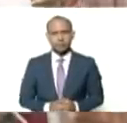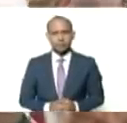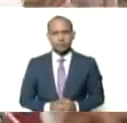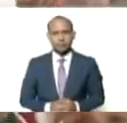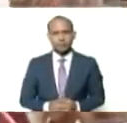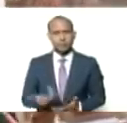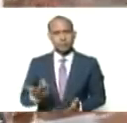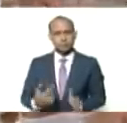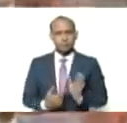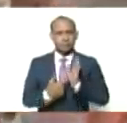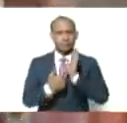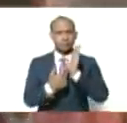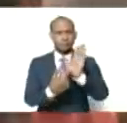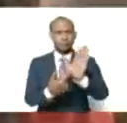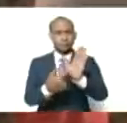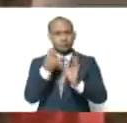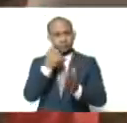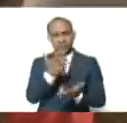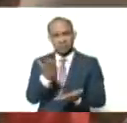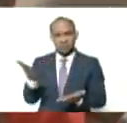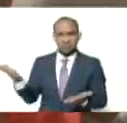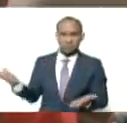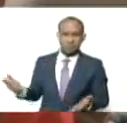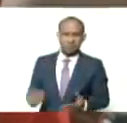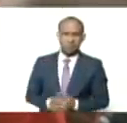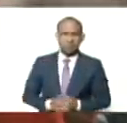Para muestra, varios botones.